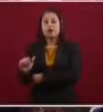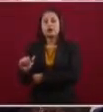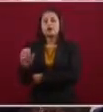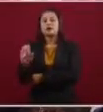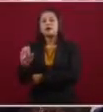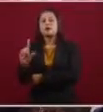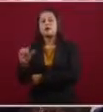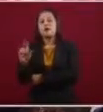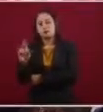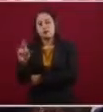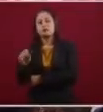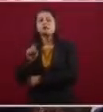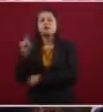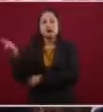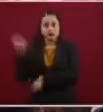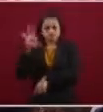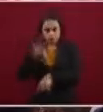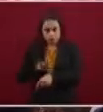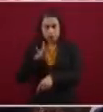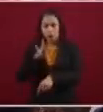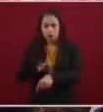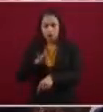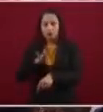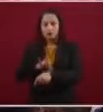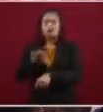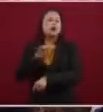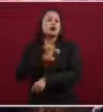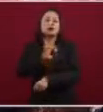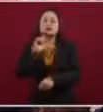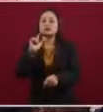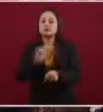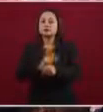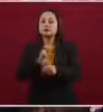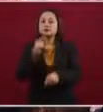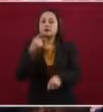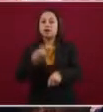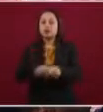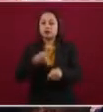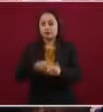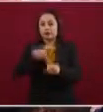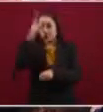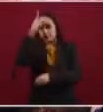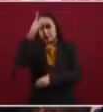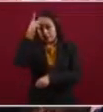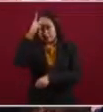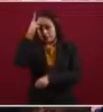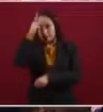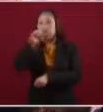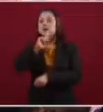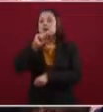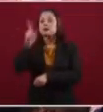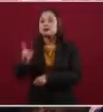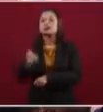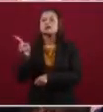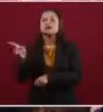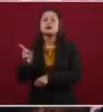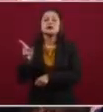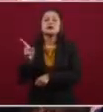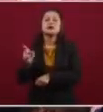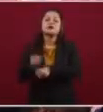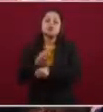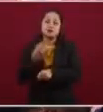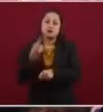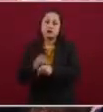especialista es médico especialista en psiquiatría y además es especialista en salud pública mental y actualmente es la secretaria técnica